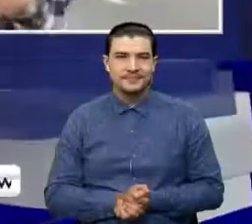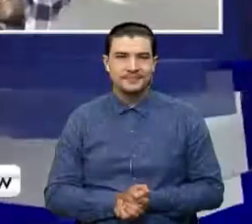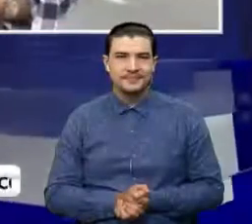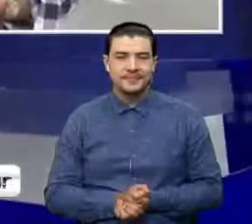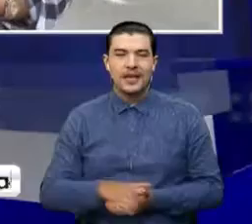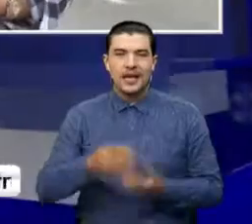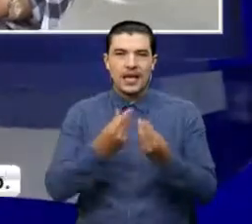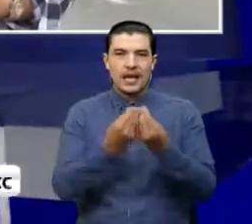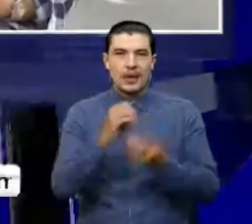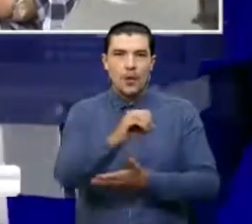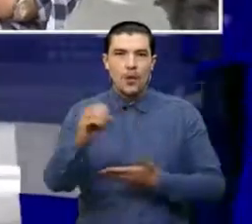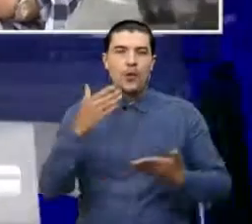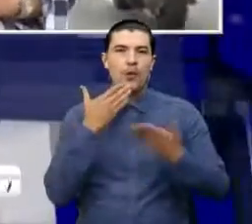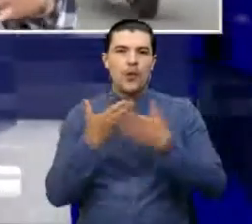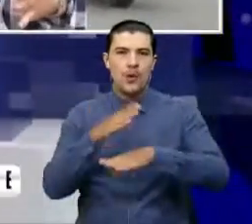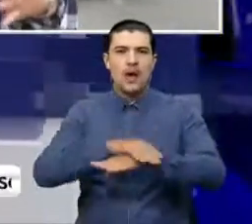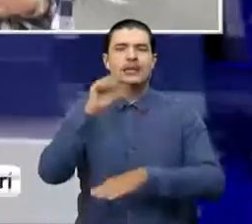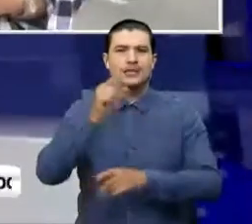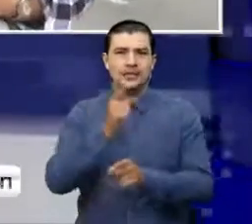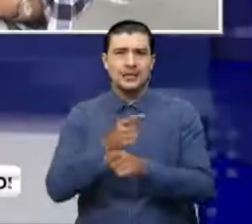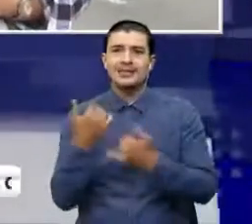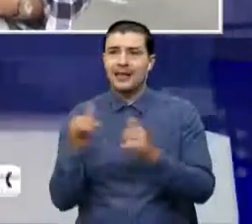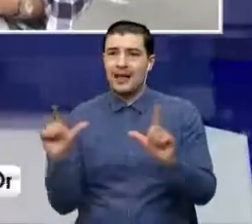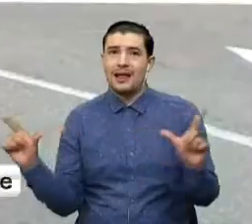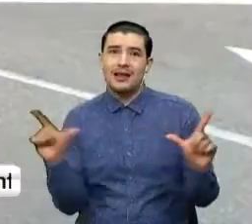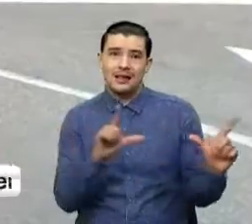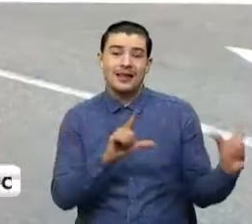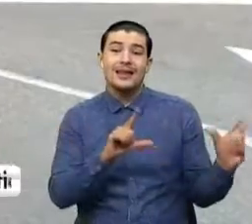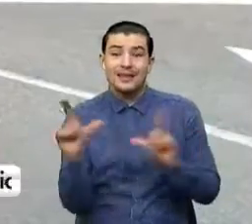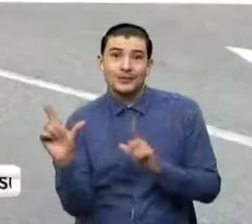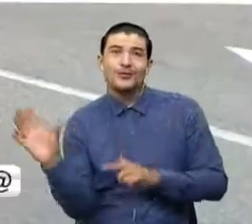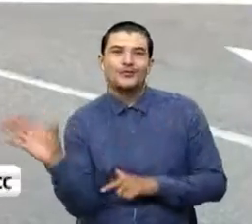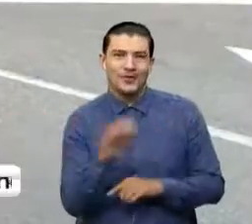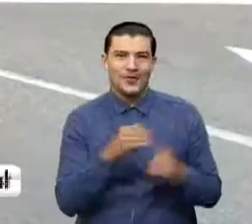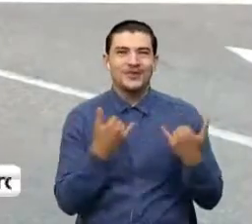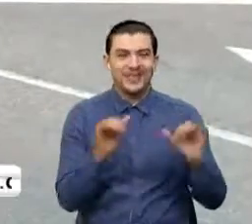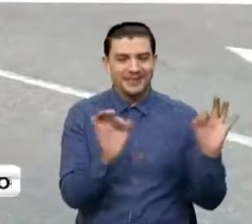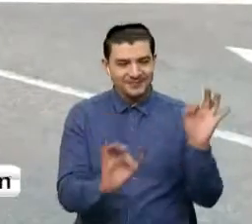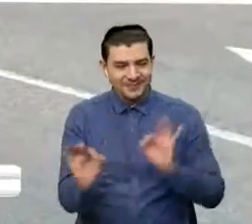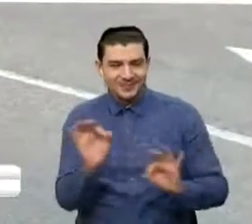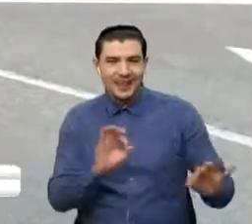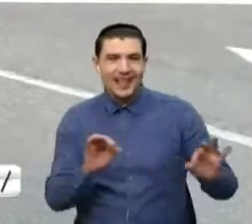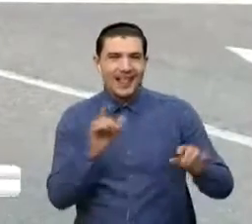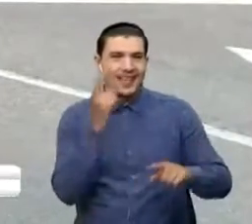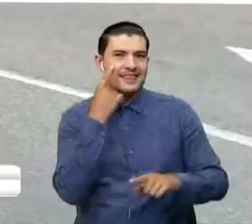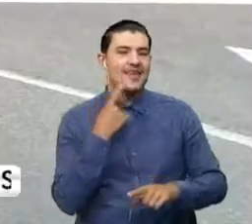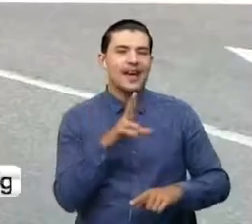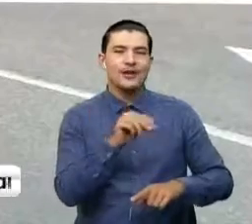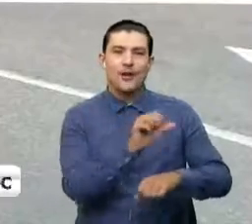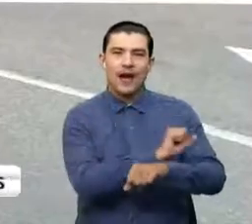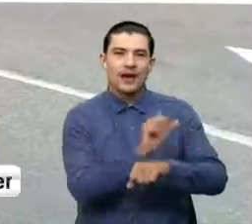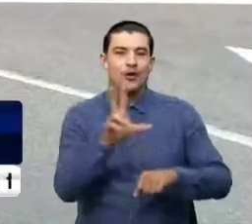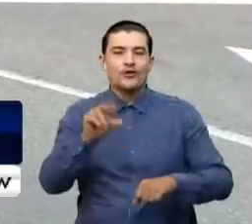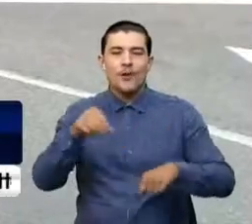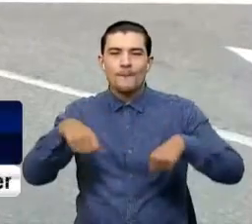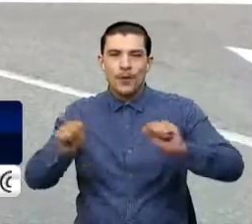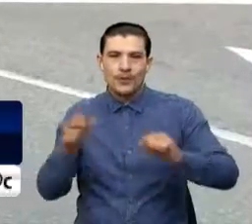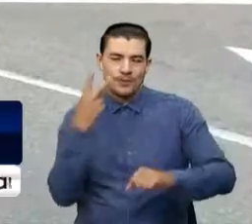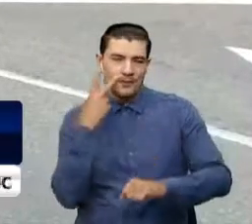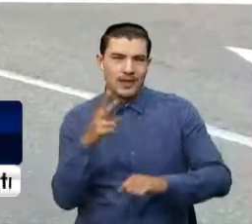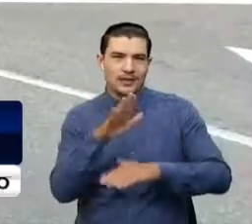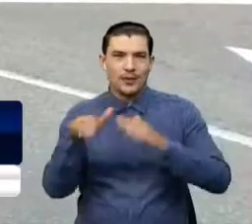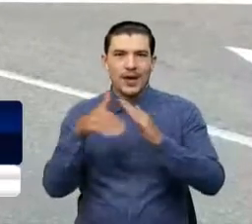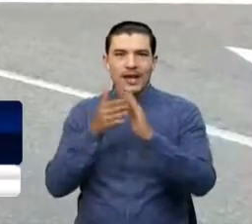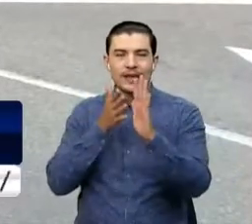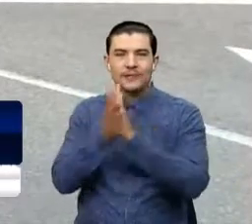compañeros muy buenas tardes así es ya todo está listo para desarrollarse el día sin carro y sin motocicleta el siguiente informe conozca la medida y también